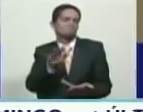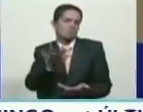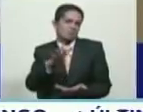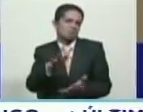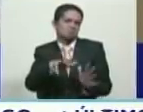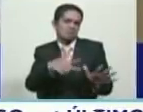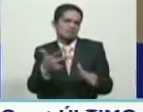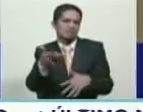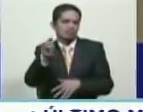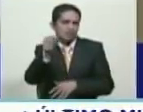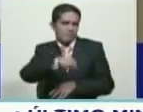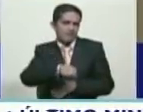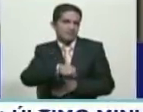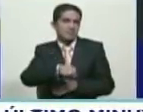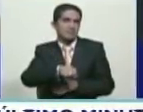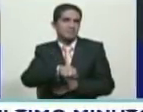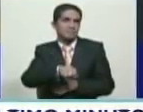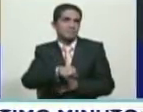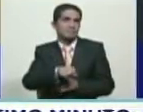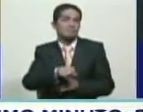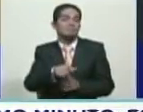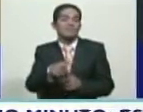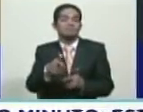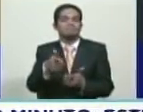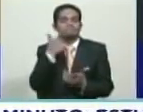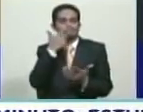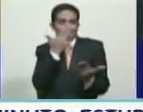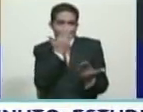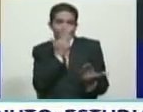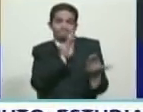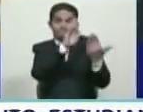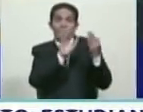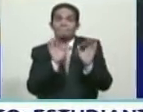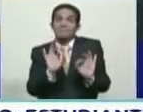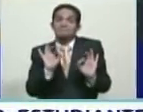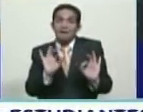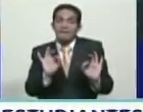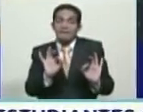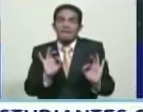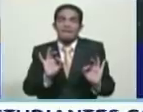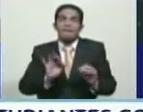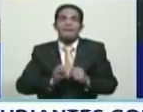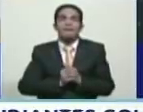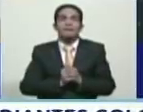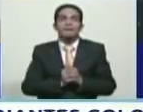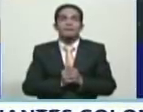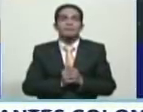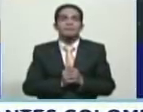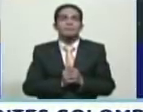meses aproximadamente, hemos tenido desafíos especiales.